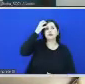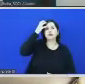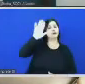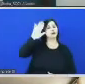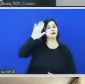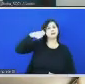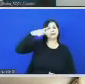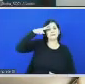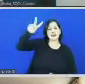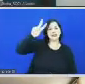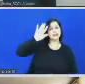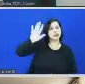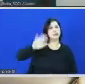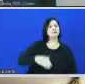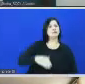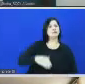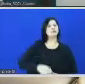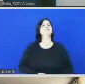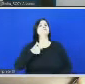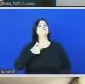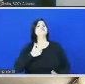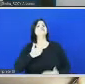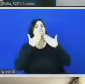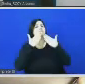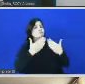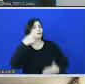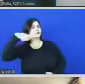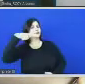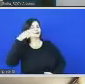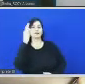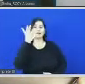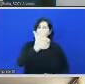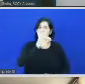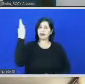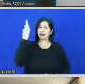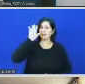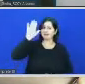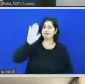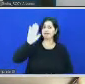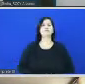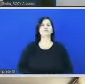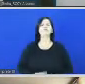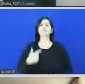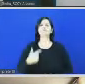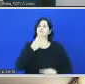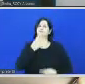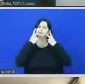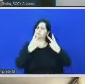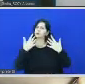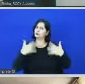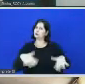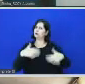de Francia, y por reconocer el trabajo incansable de